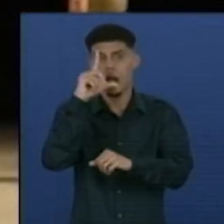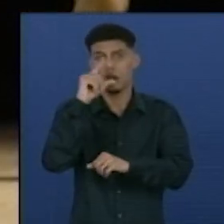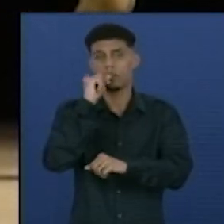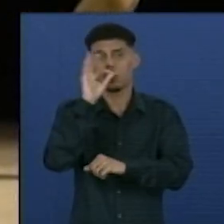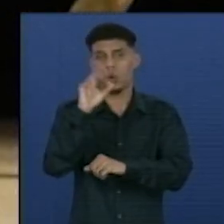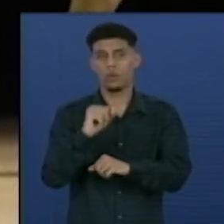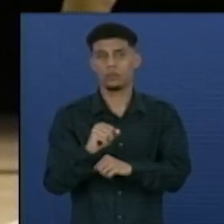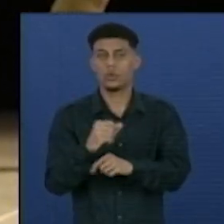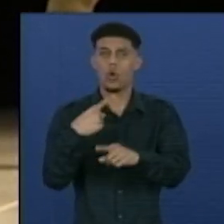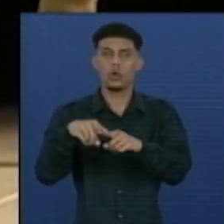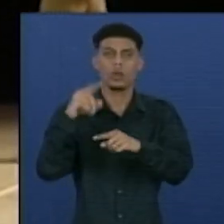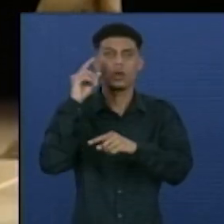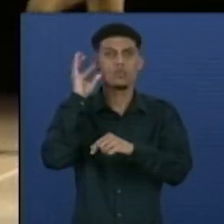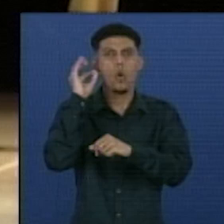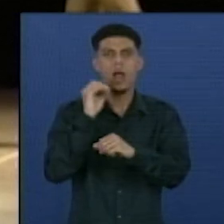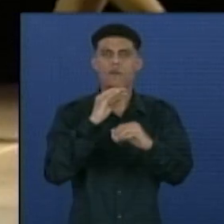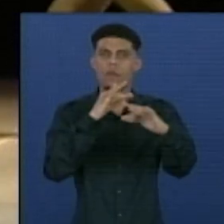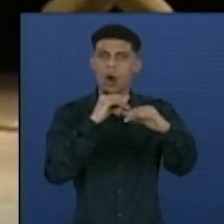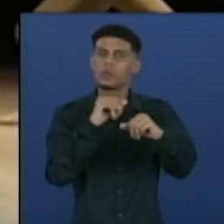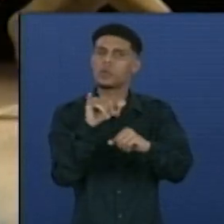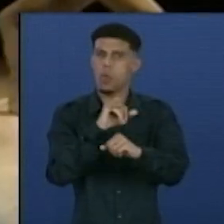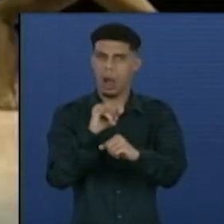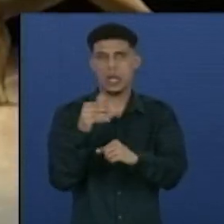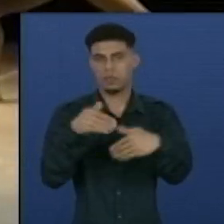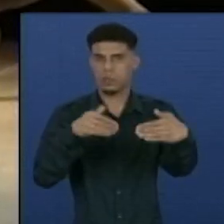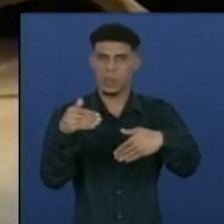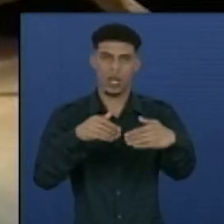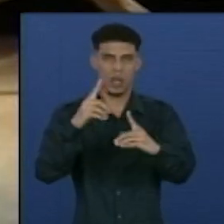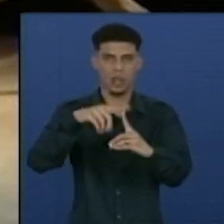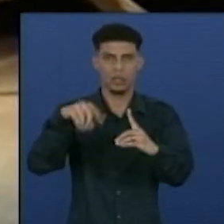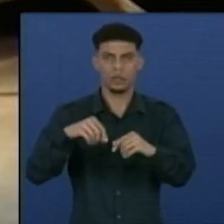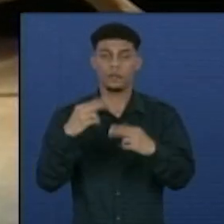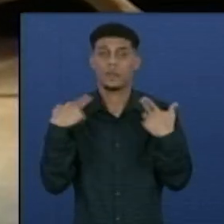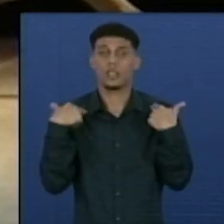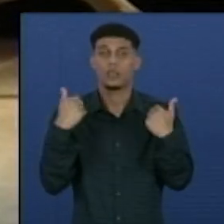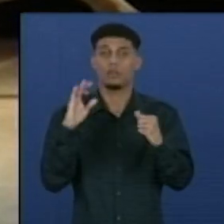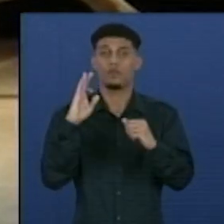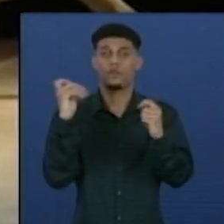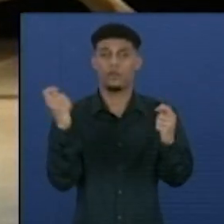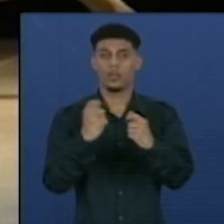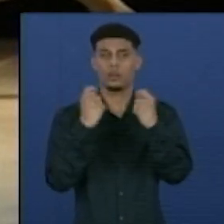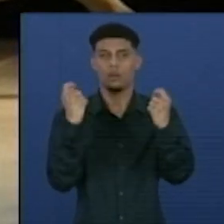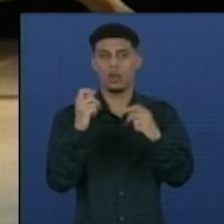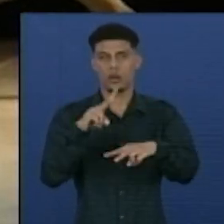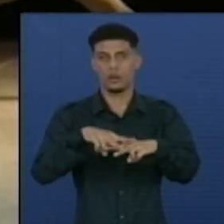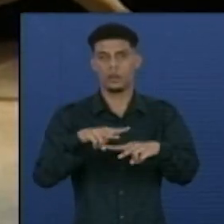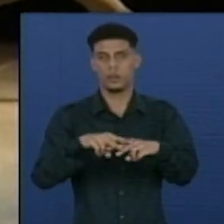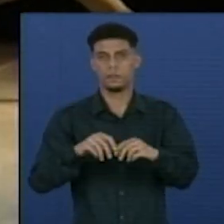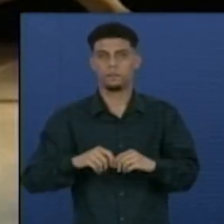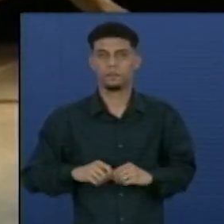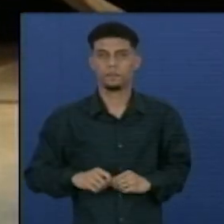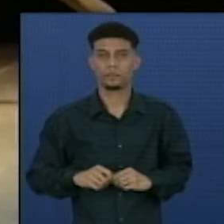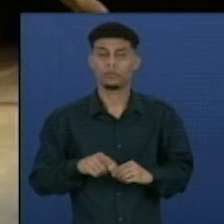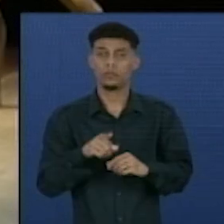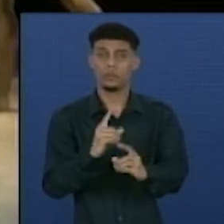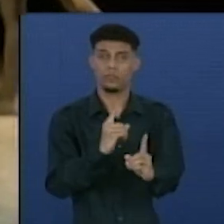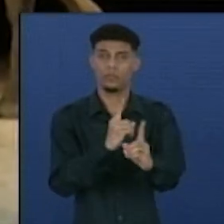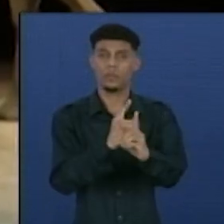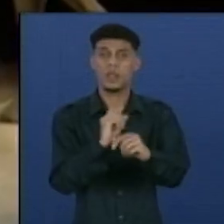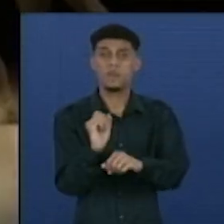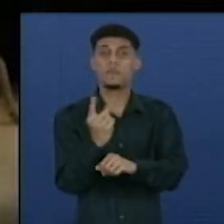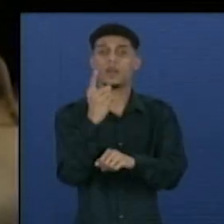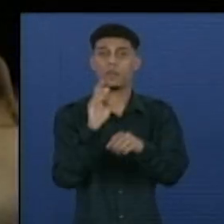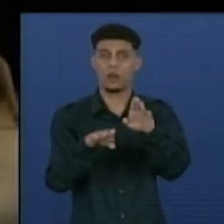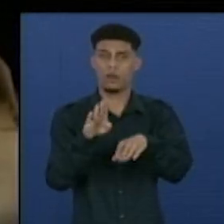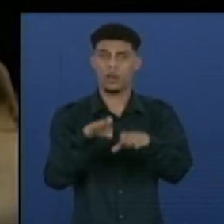la flautista Niurka González y el pianista Marcos Madrigal, director del Festival Habana Clásica, evento que colaborará por